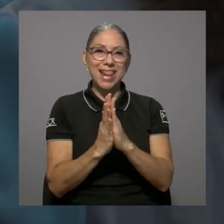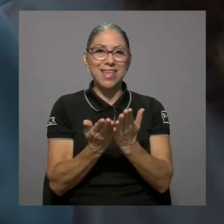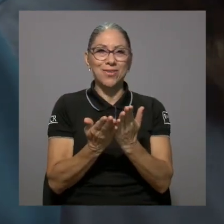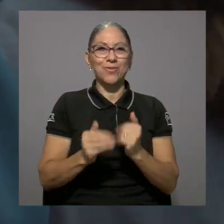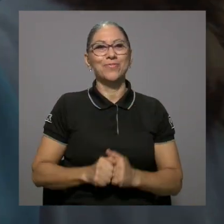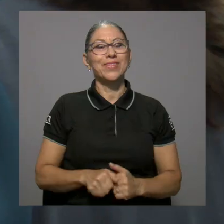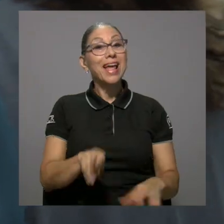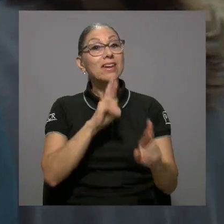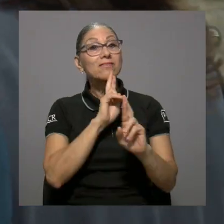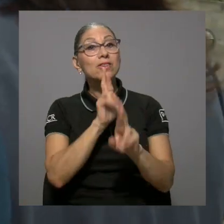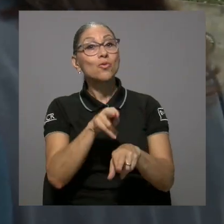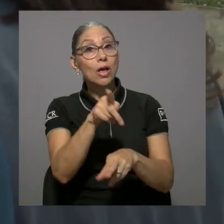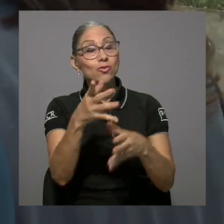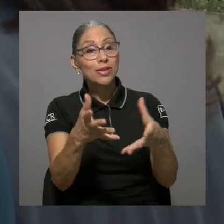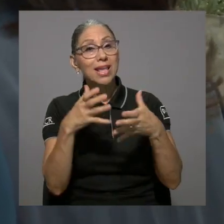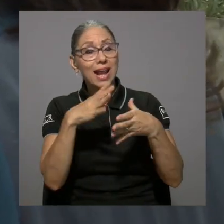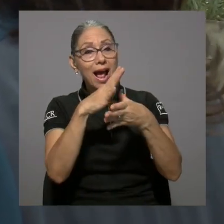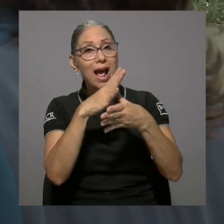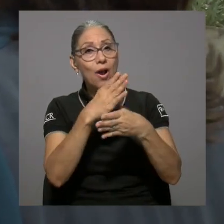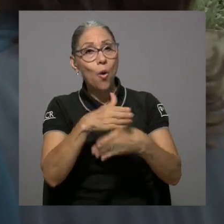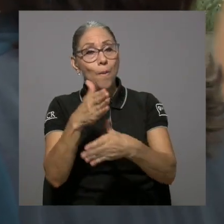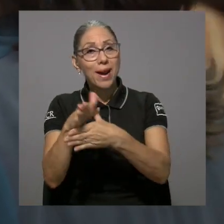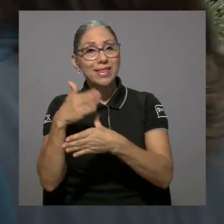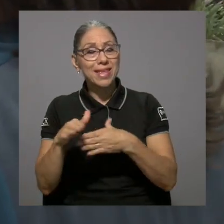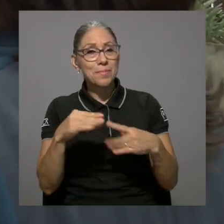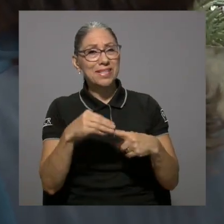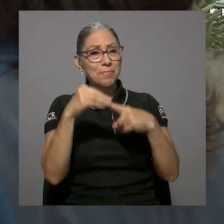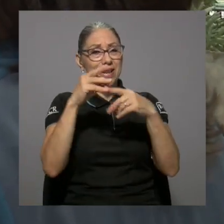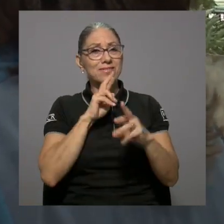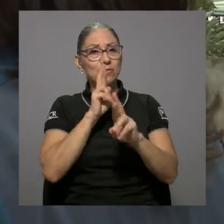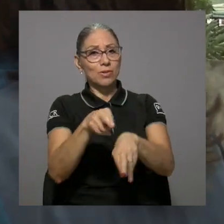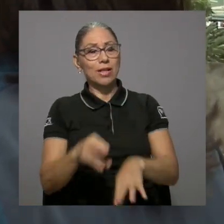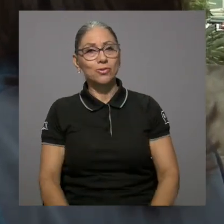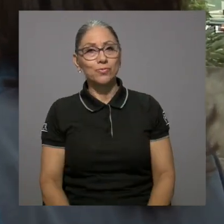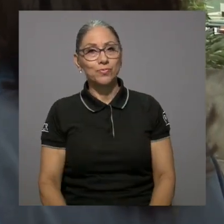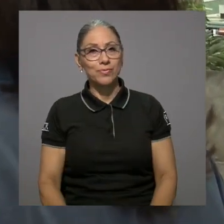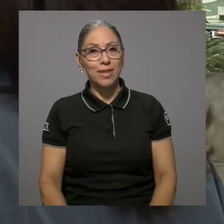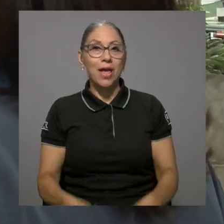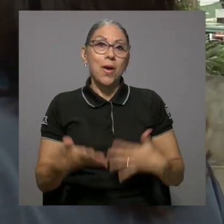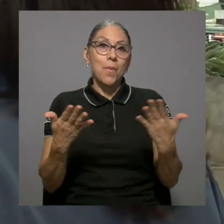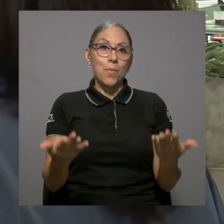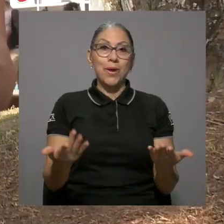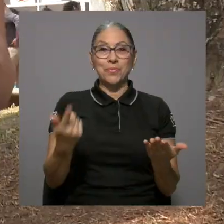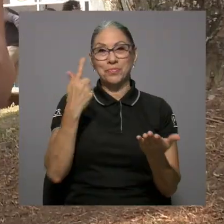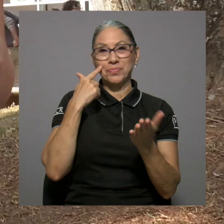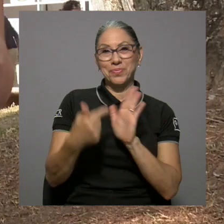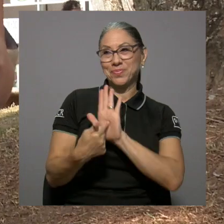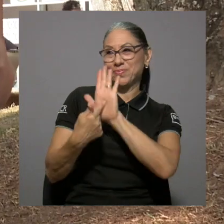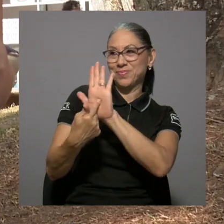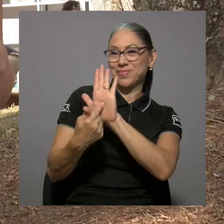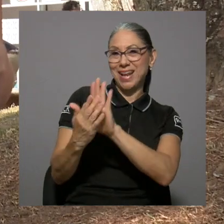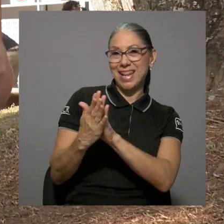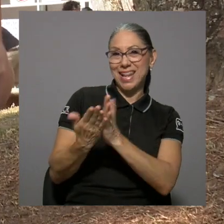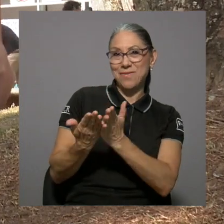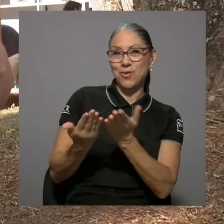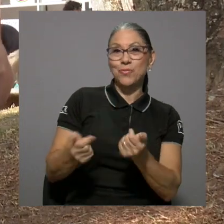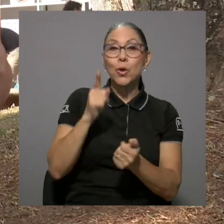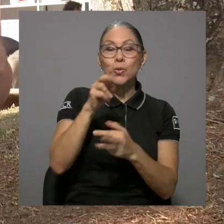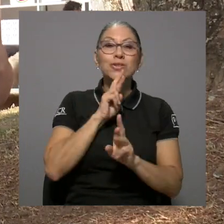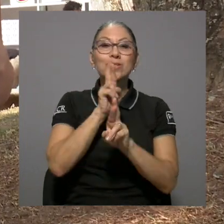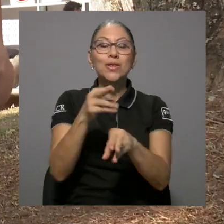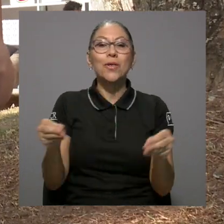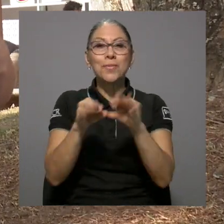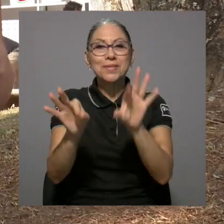Resultados que usted quiera compartir con nosotros, Laura, los principales resultados. Sí, bueno, aquí yo tengo el libro, ¿verdad? Igual, yo creo que uno de los resultados